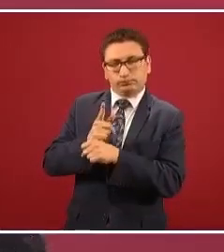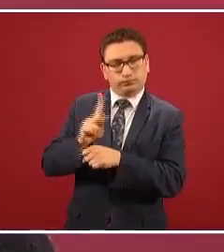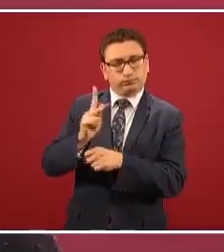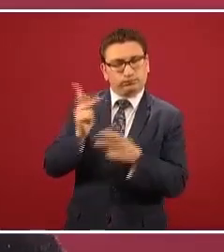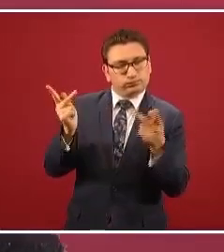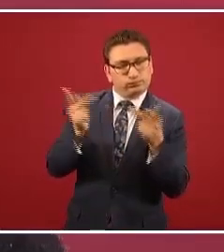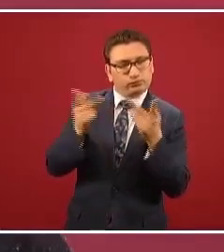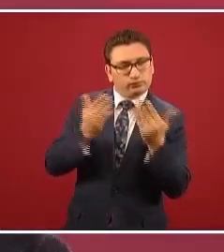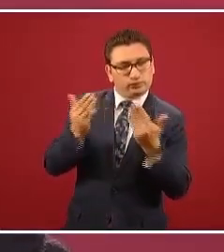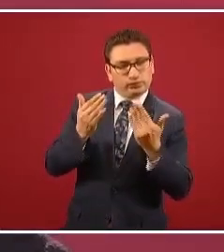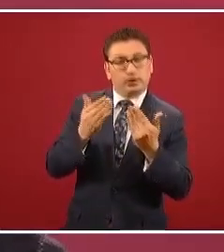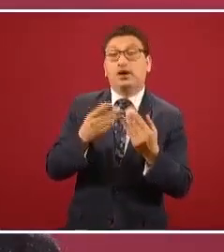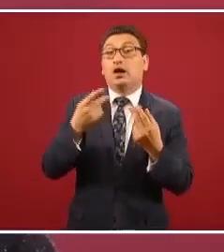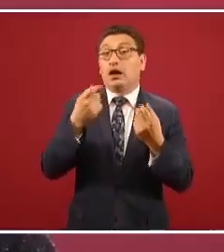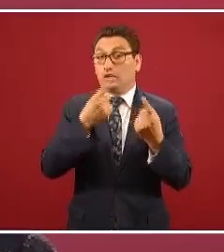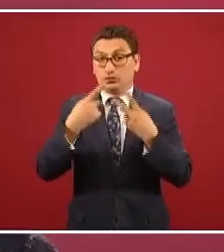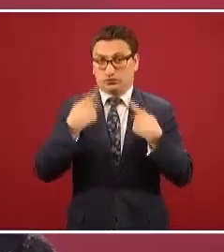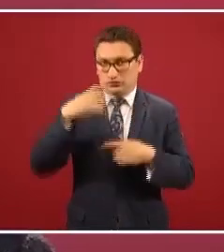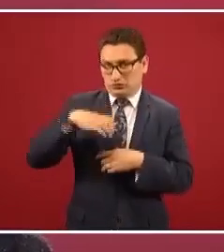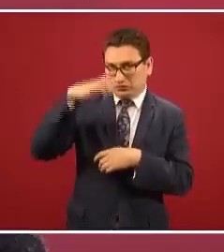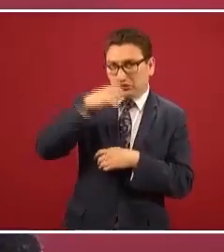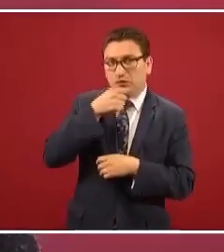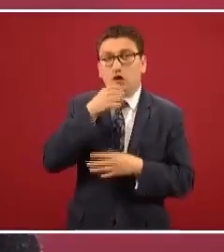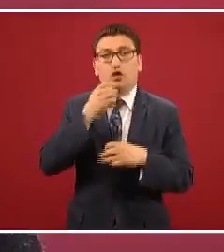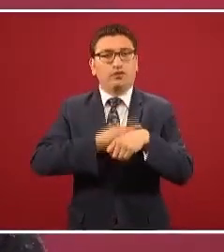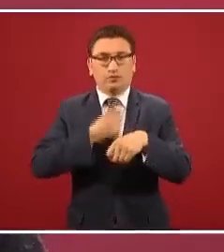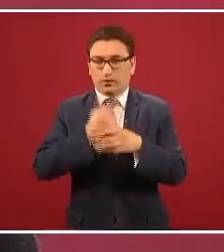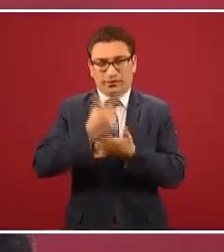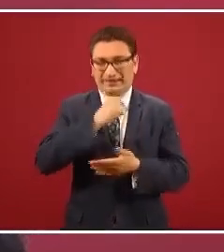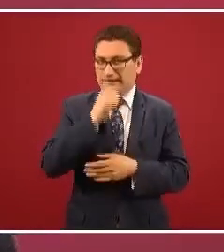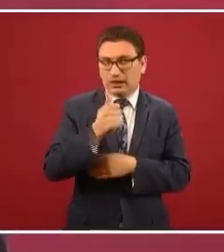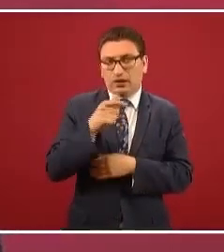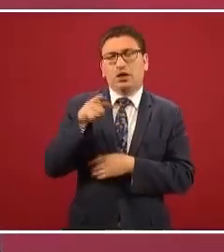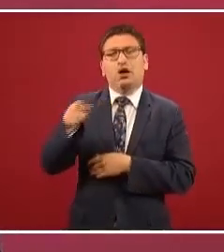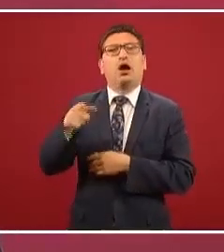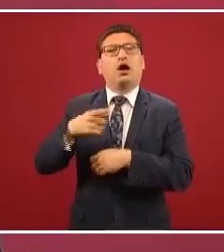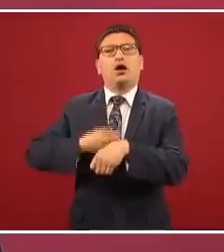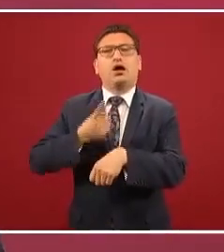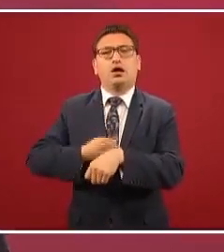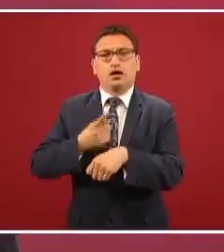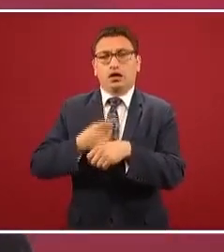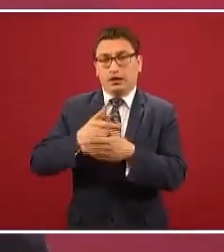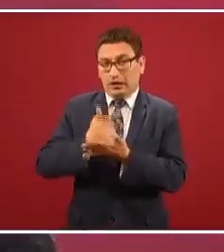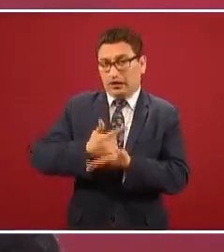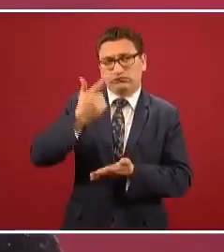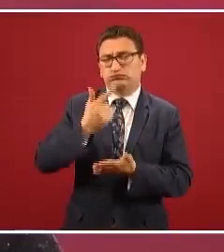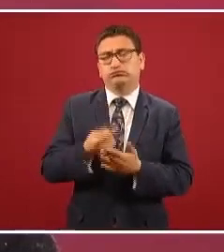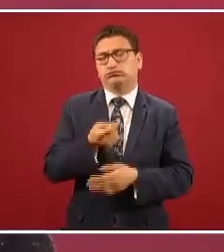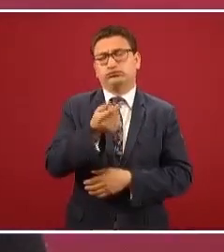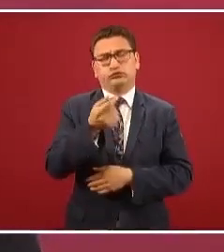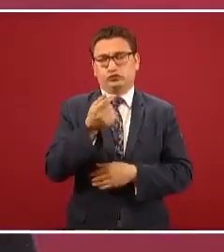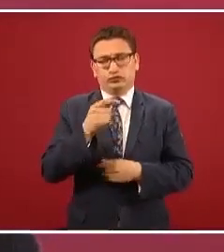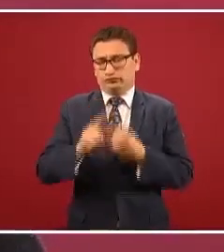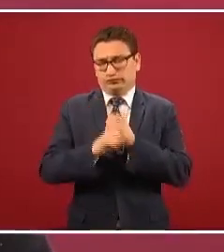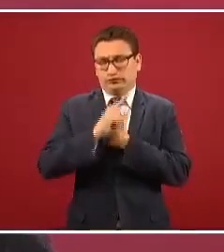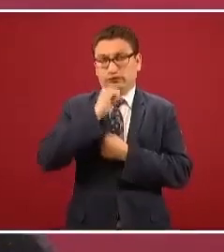En personas que no tengan edad avanzada o enfermedades crónicas, el riesgo es muy bajo de complicarse. Pero todas y